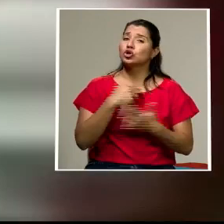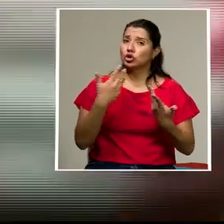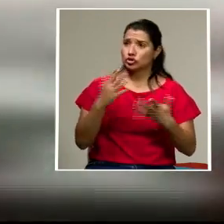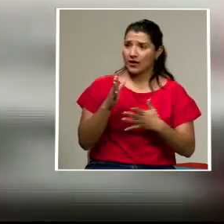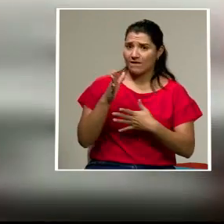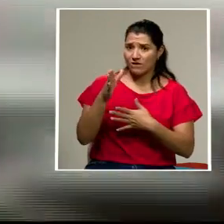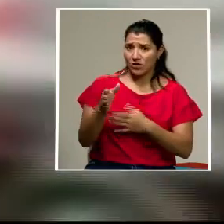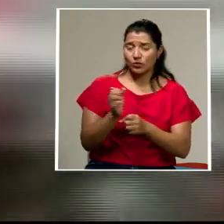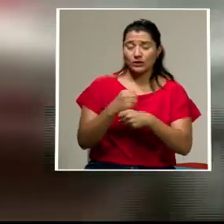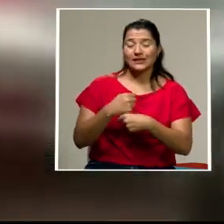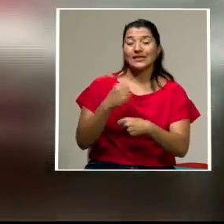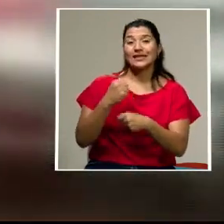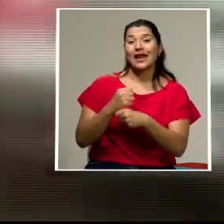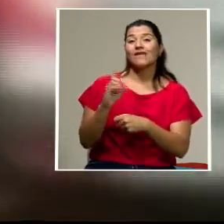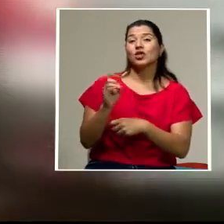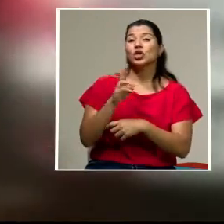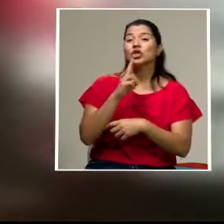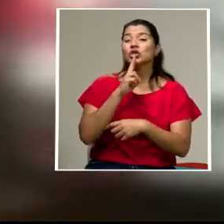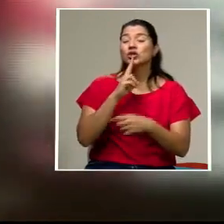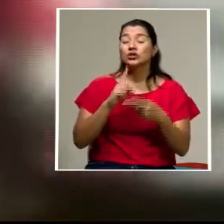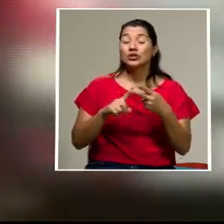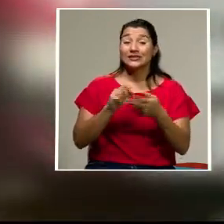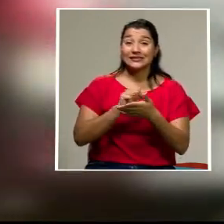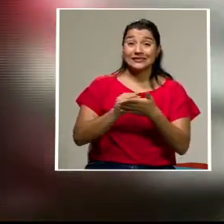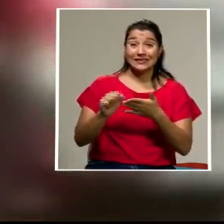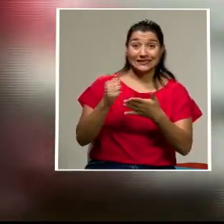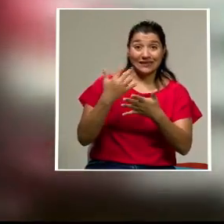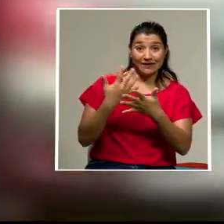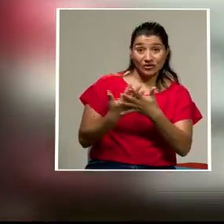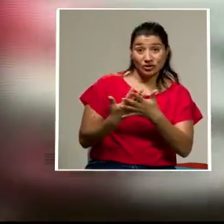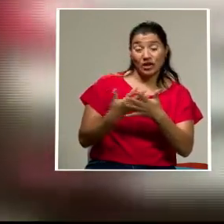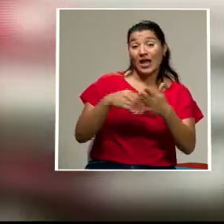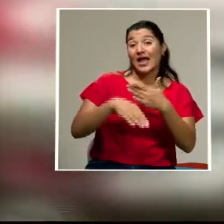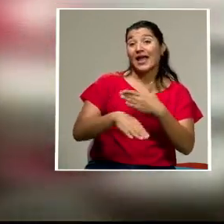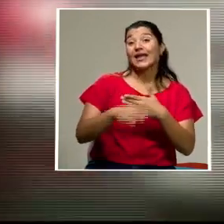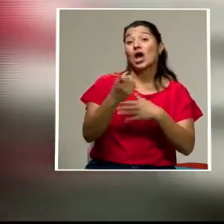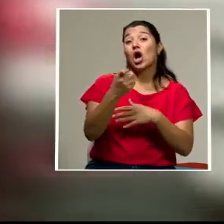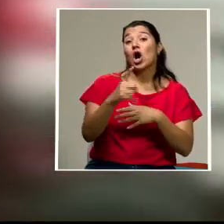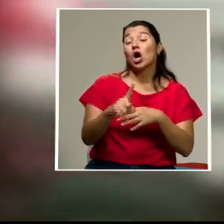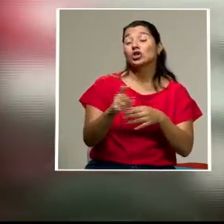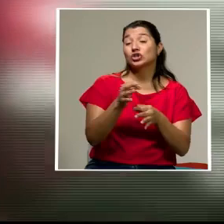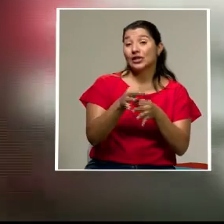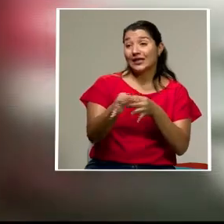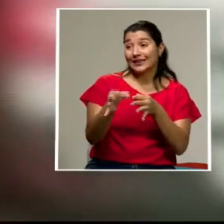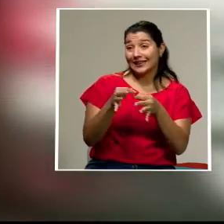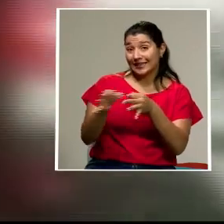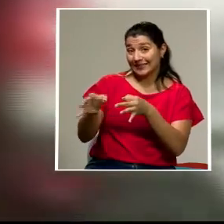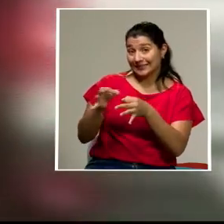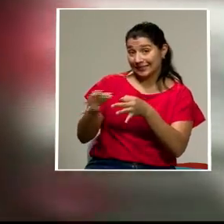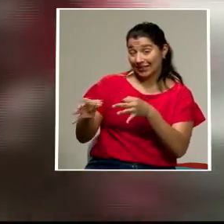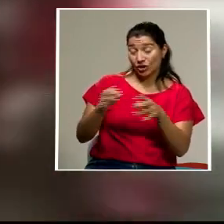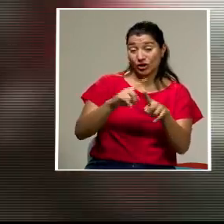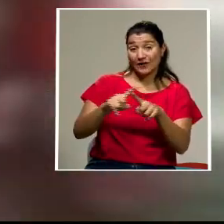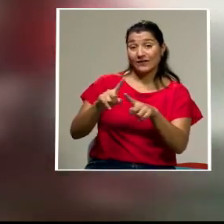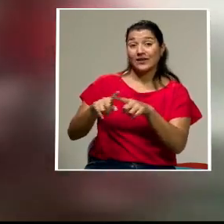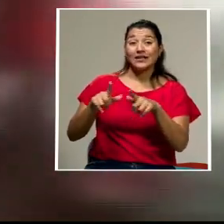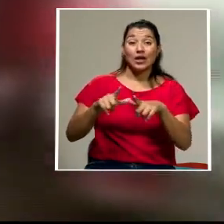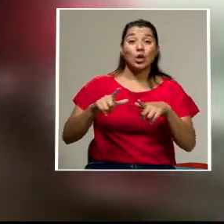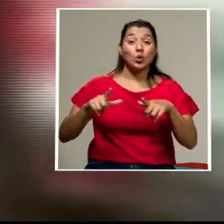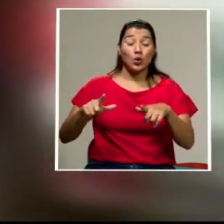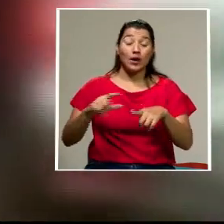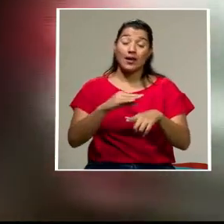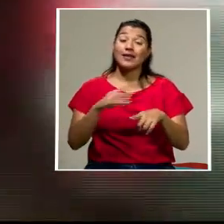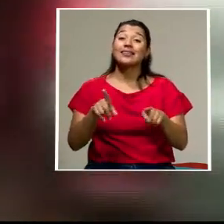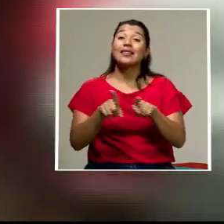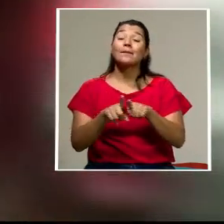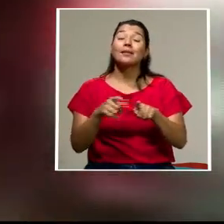hecho trabajos en San Sebastián, hemos hecho trabajos en los 11 distritos, en diferentes puntos, y tenemos también un plan de inversión que